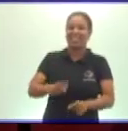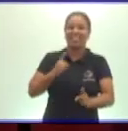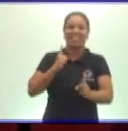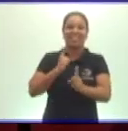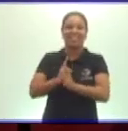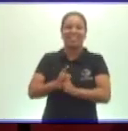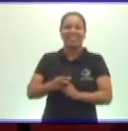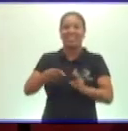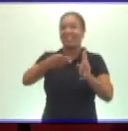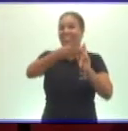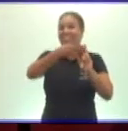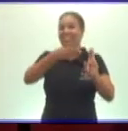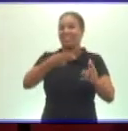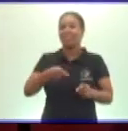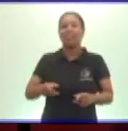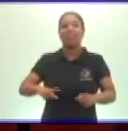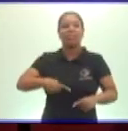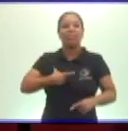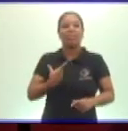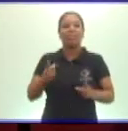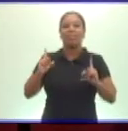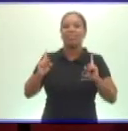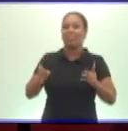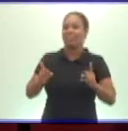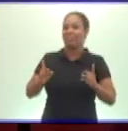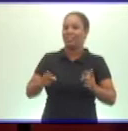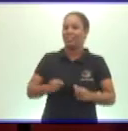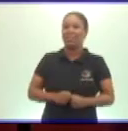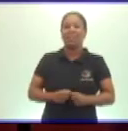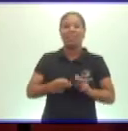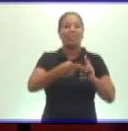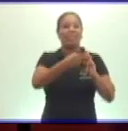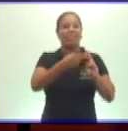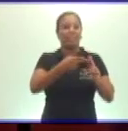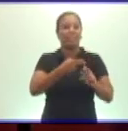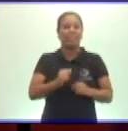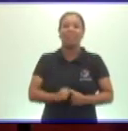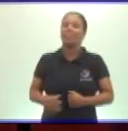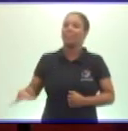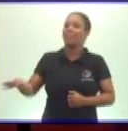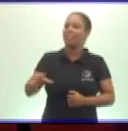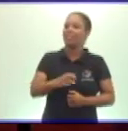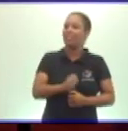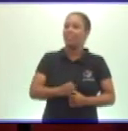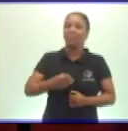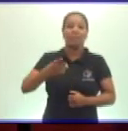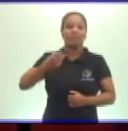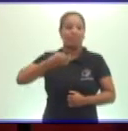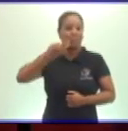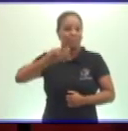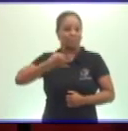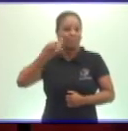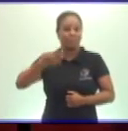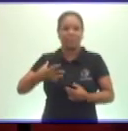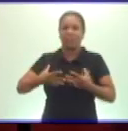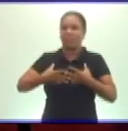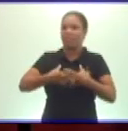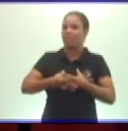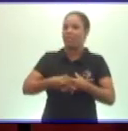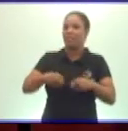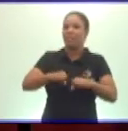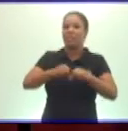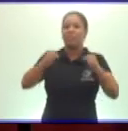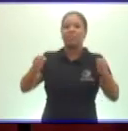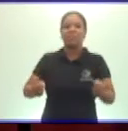la asignatura Cultura Política, una asignatura que generalmente aborda la relación entre el sistema de